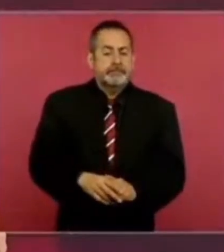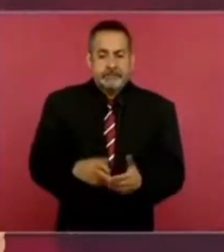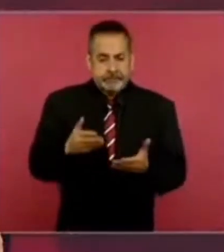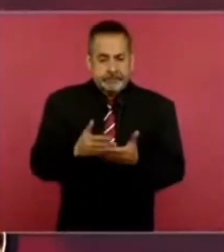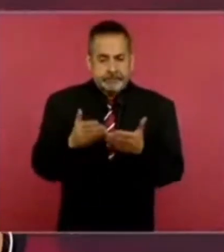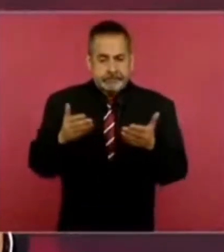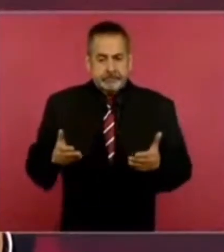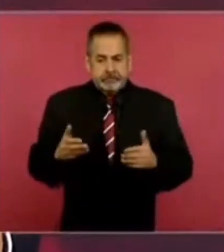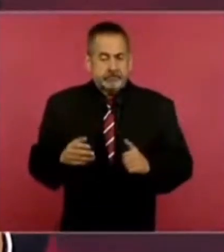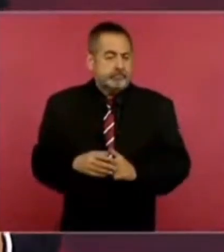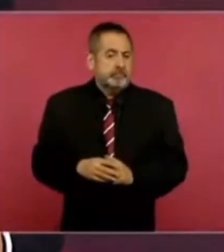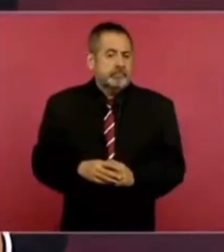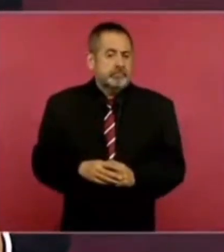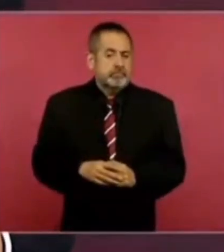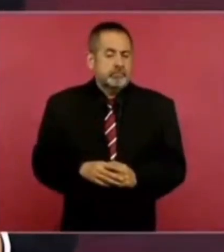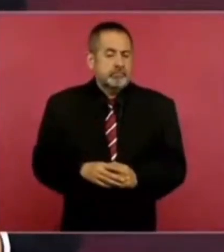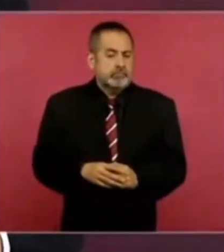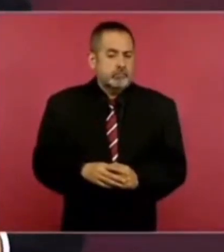ahora que